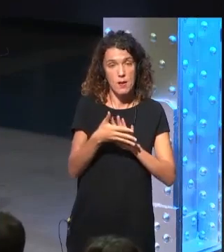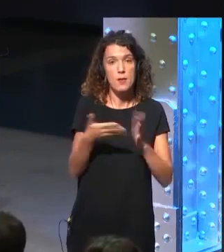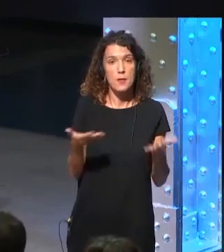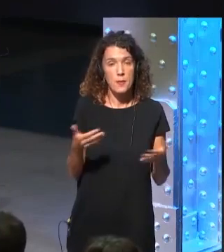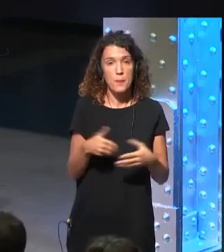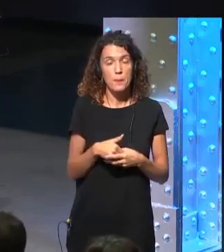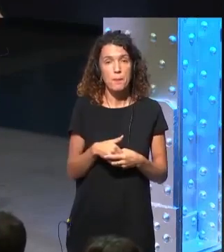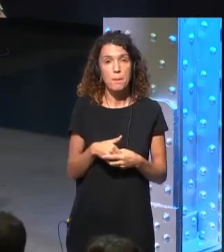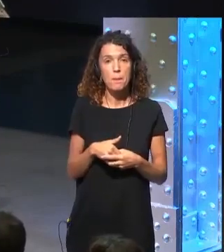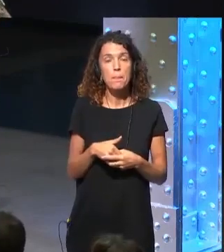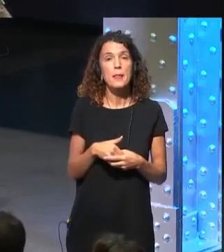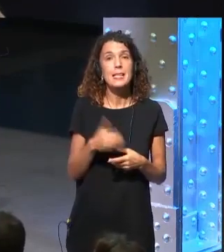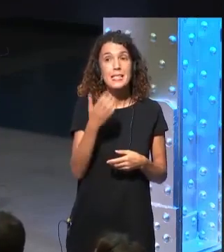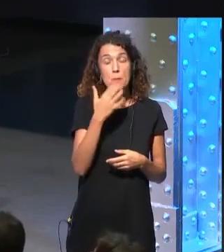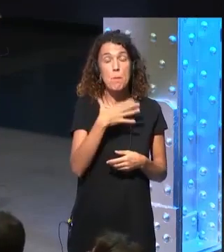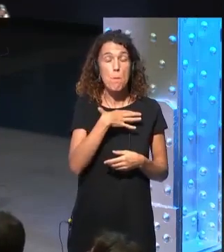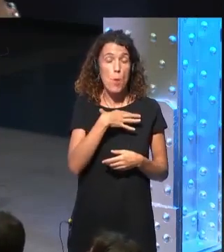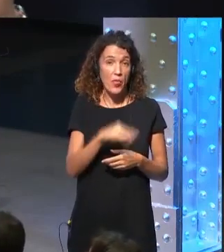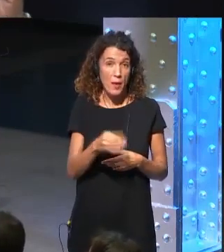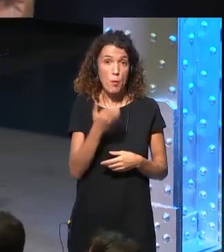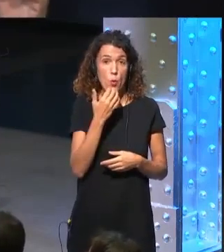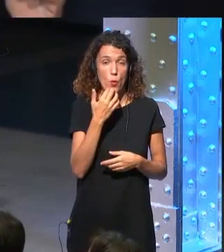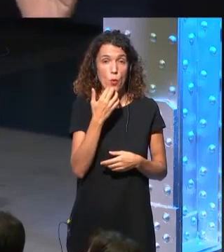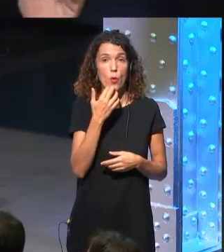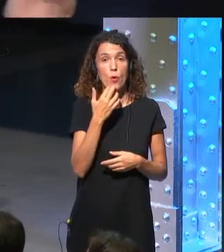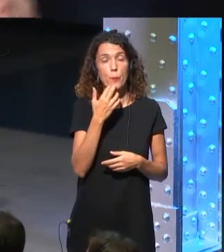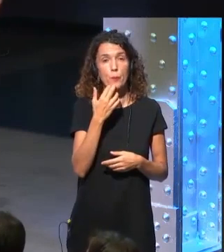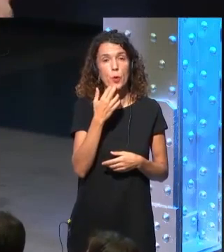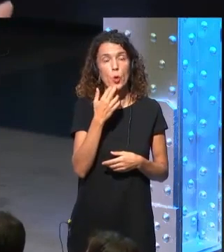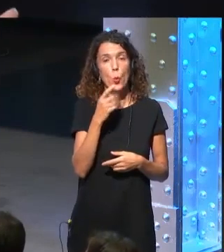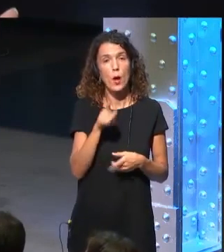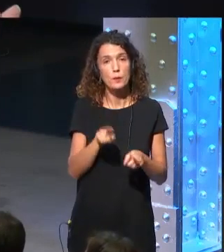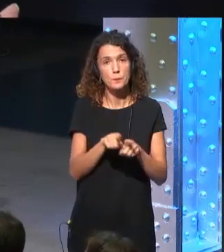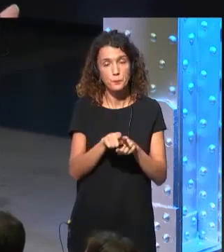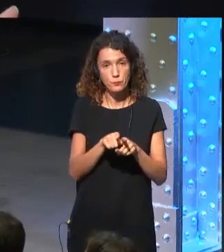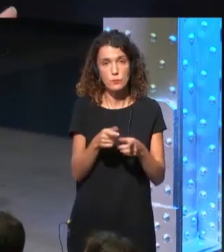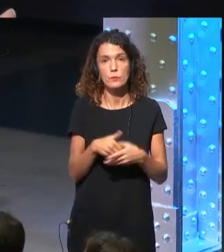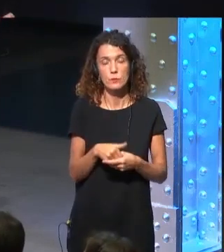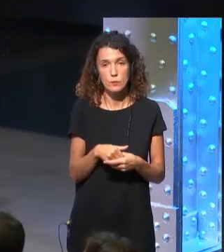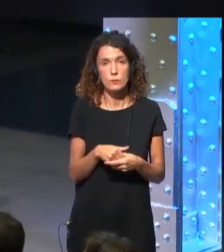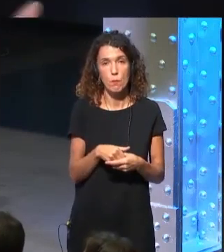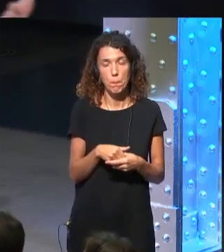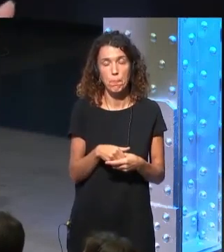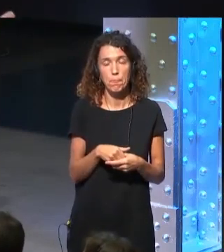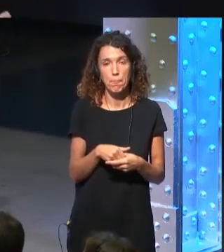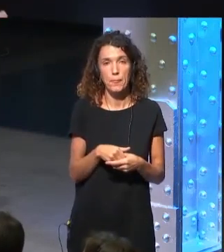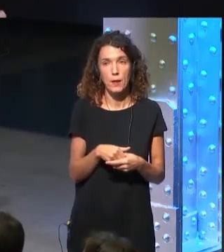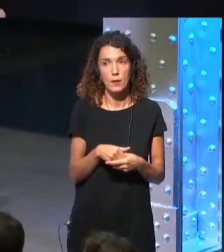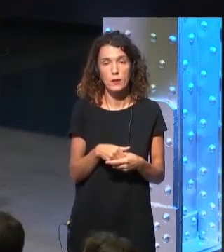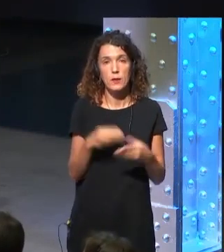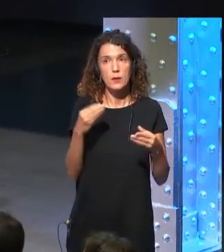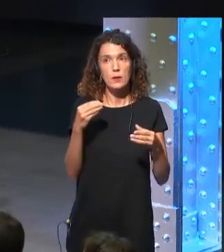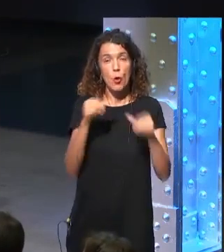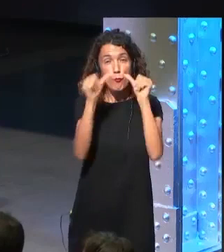Es que si podemos ver una manera de cambiar, que es la manera de